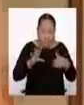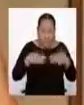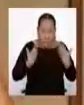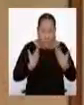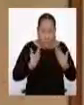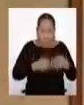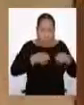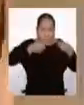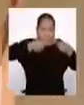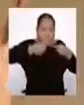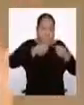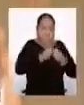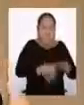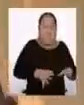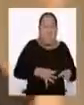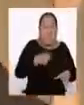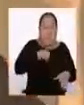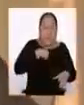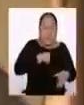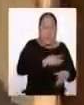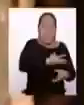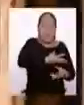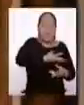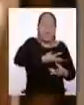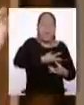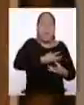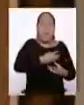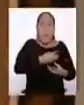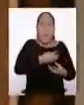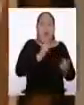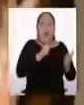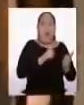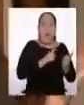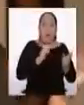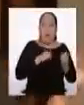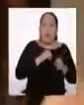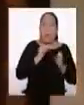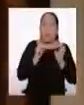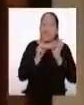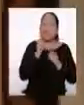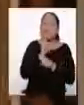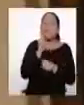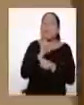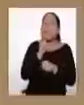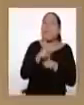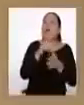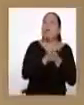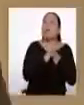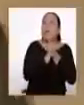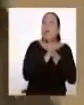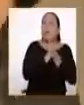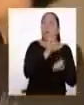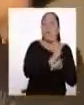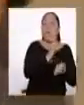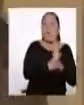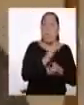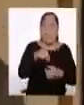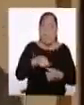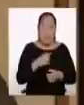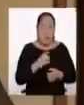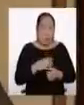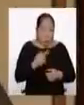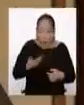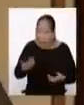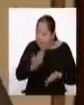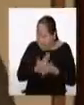me ha invadido, así que empiezo a replicar lo que hicieron conmigo en Huancayo, mis amigos de Huancayo, pero yo con mis amigos de Lima. Entonces a mi compañero de carpeta le digo,